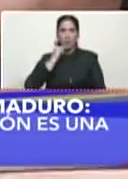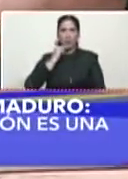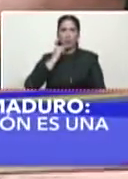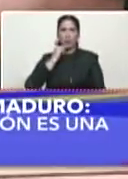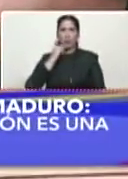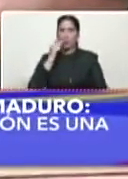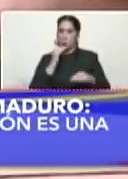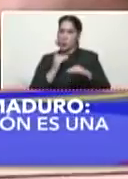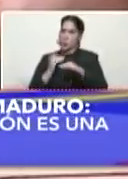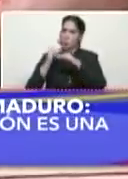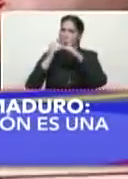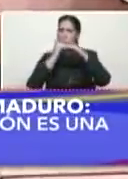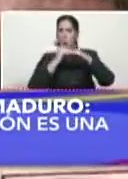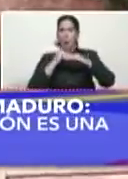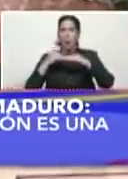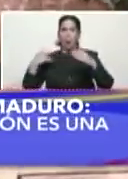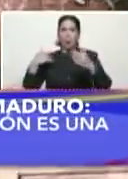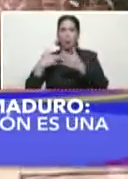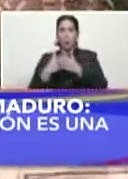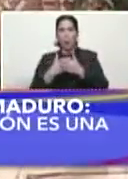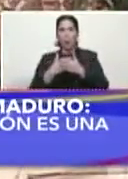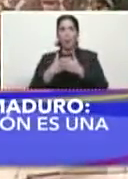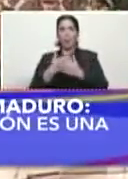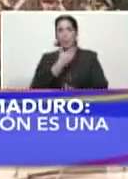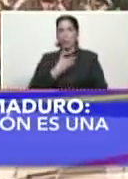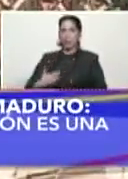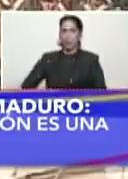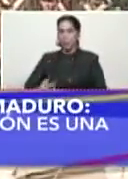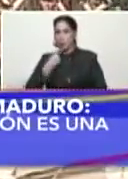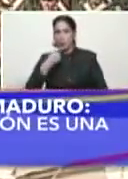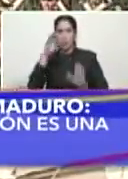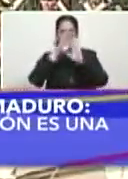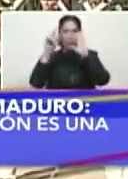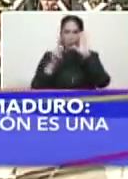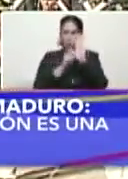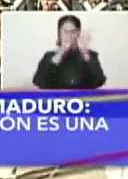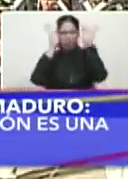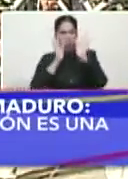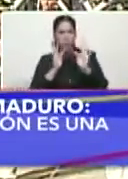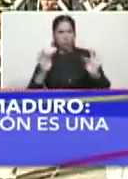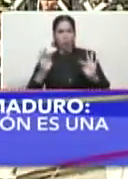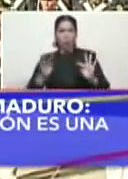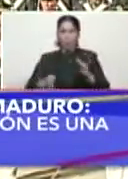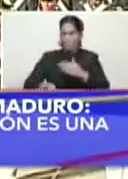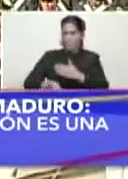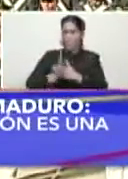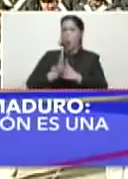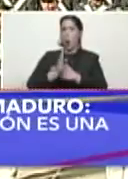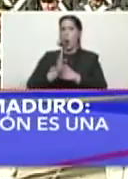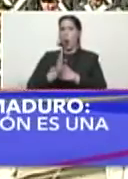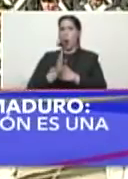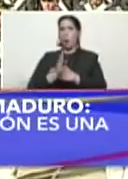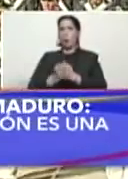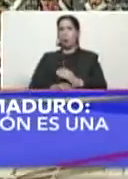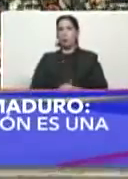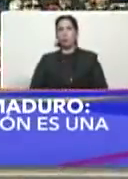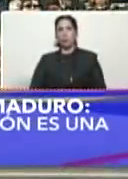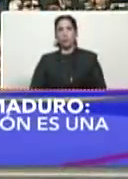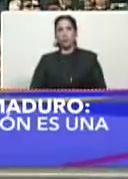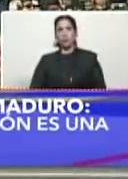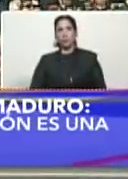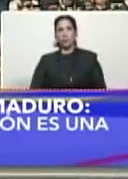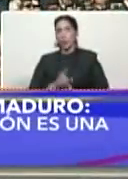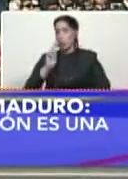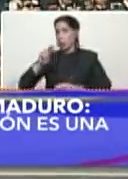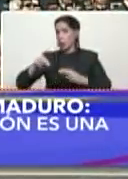igual periodo presidencial, como manda la Constitución, de manera tajante, de manera taxativa, sin